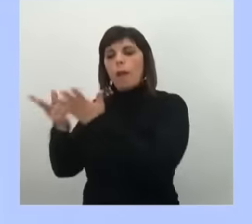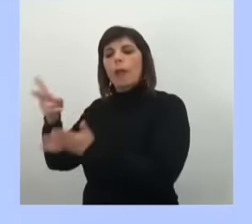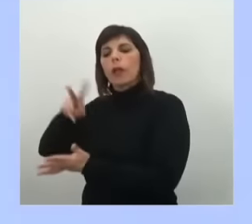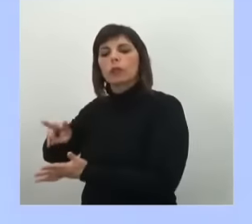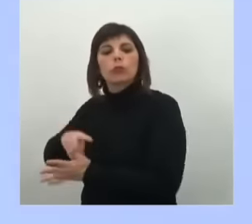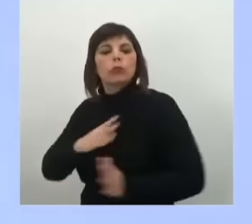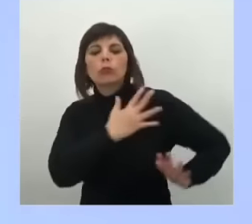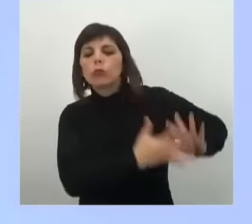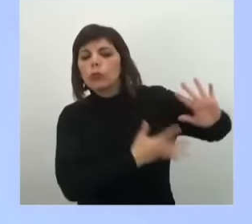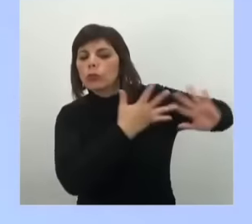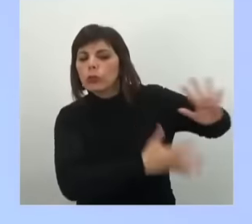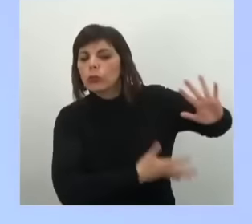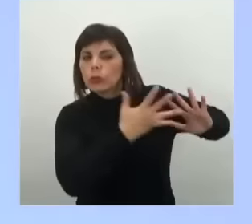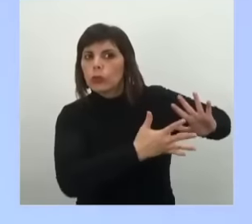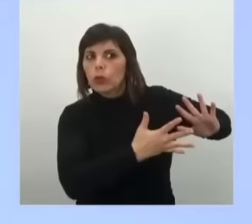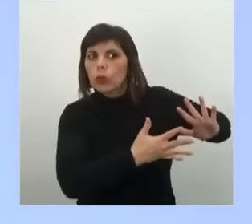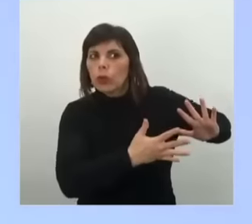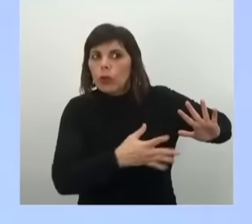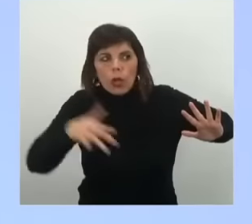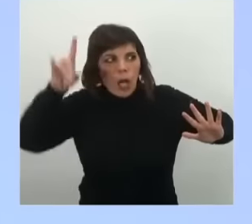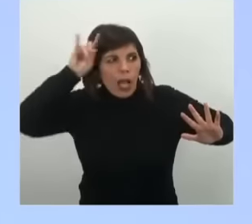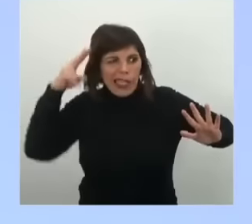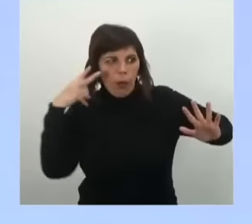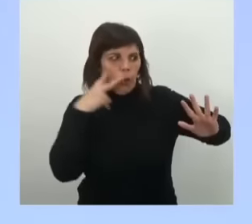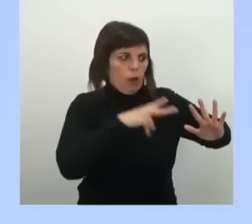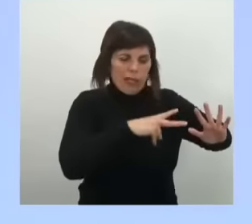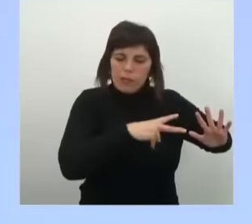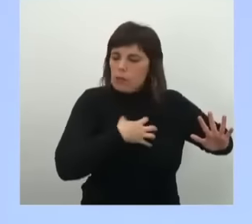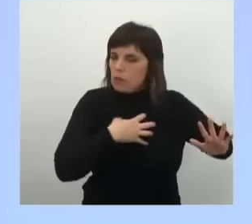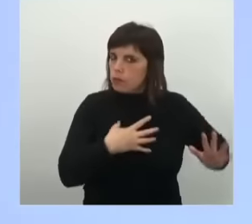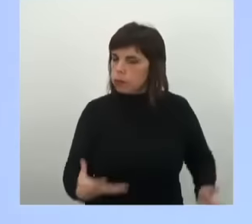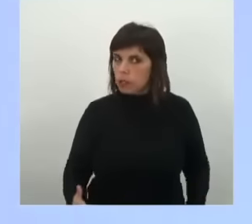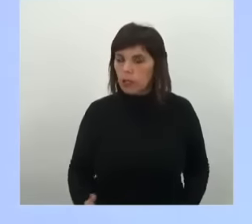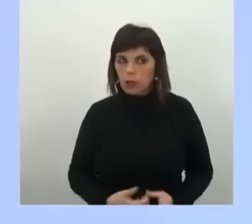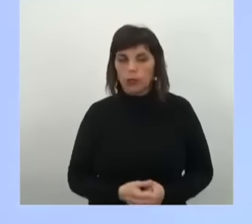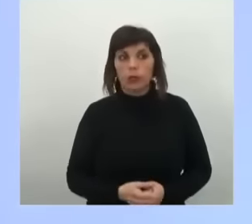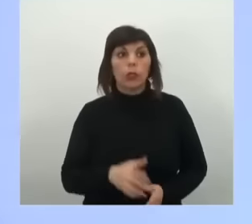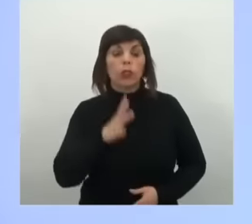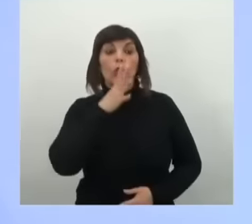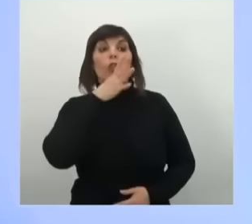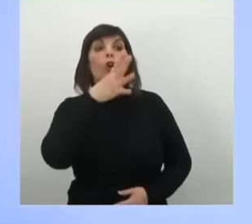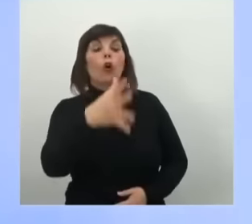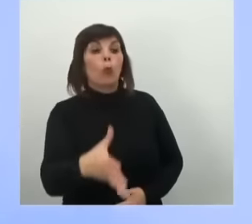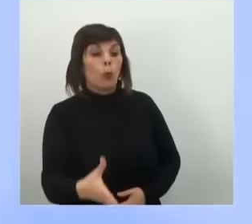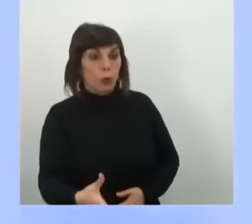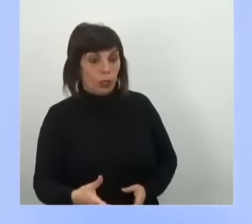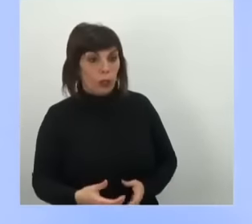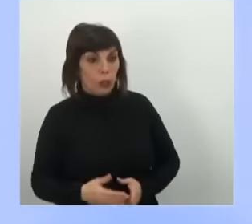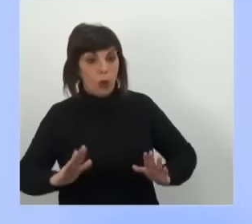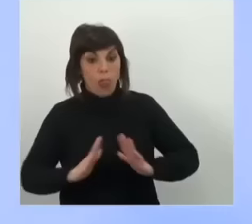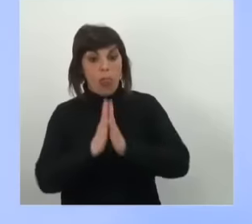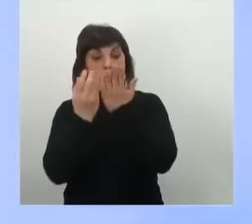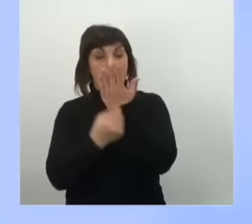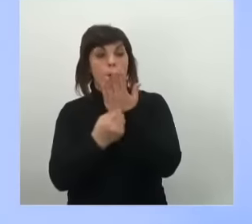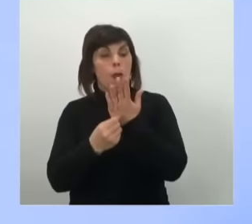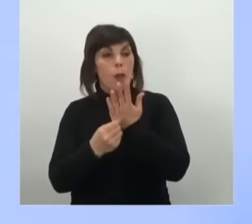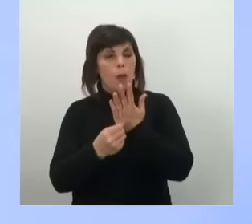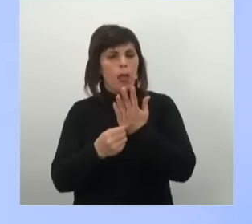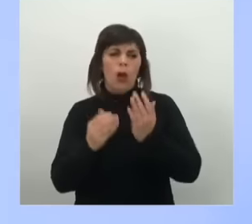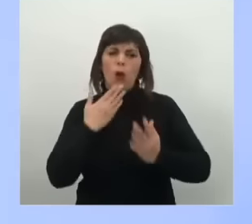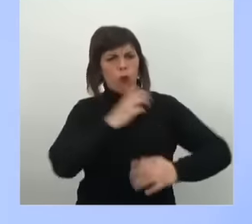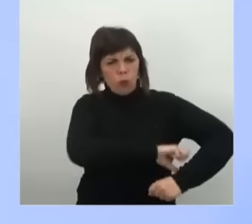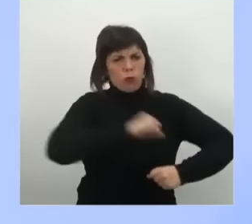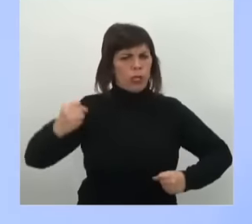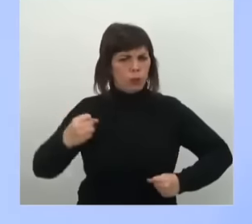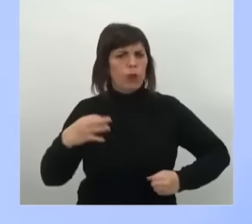porque la palabra de Dios es viva eficaz y más cortante que toda espada de doble filo te doy un consejo lee la Biblia